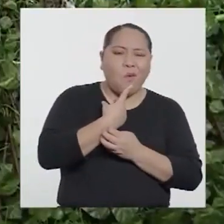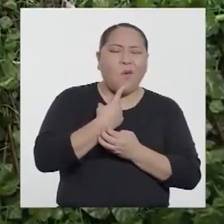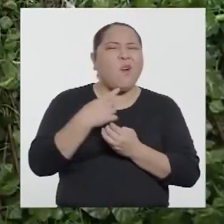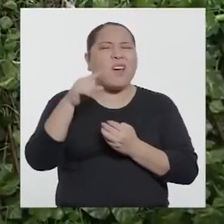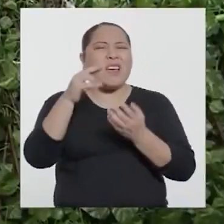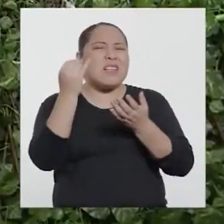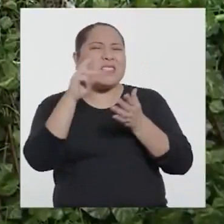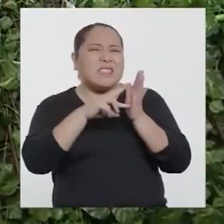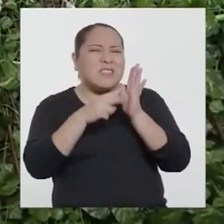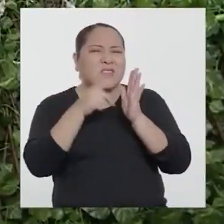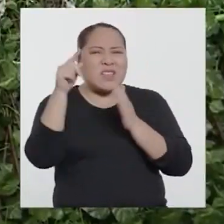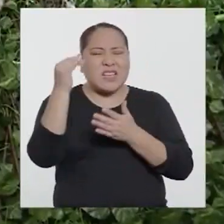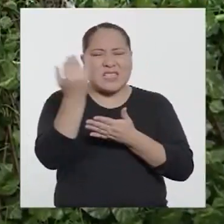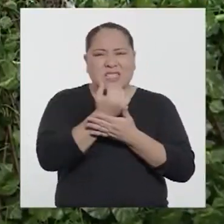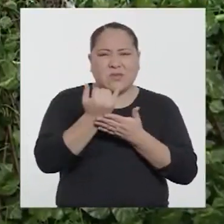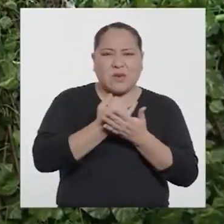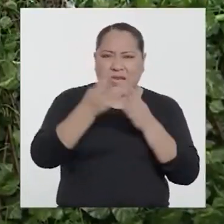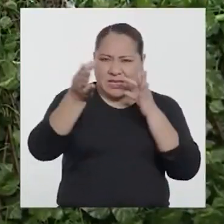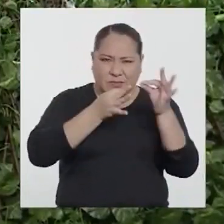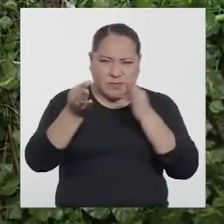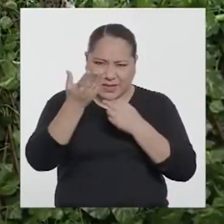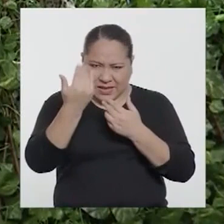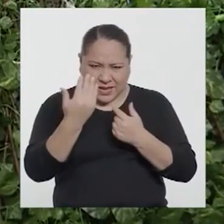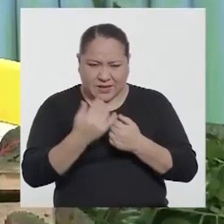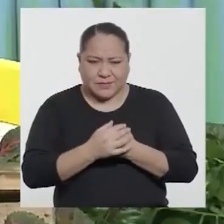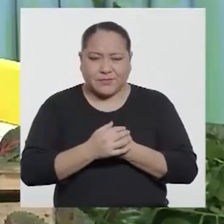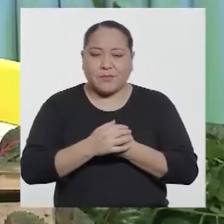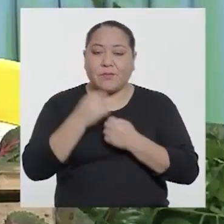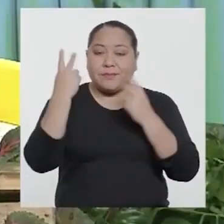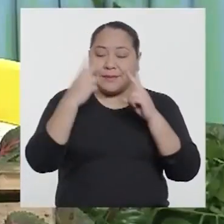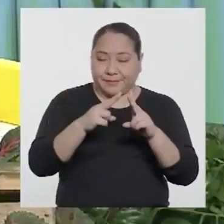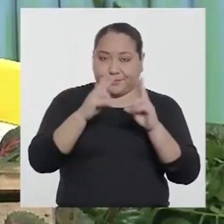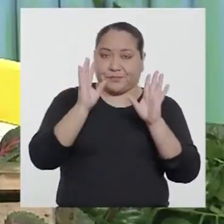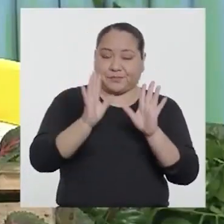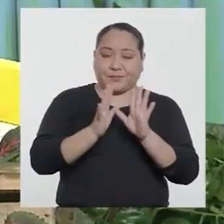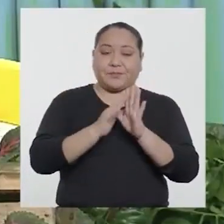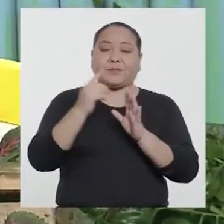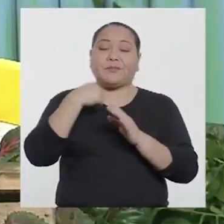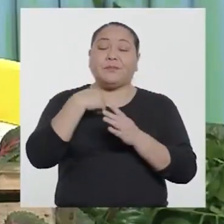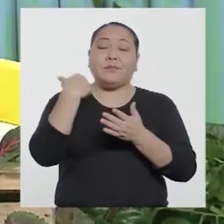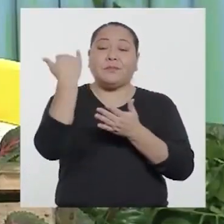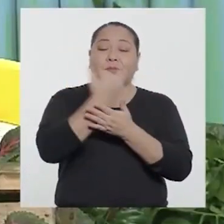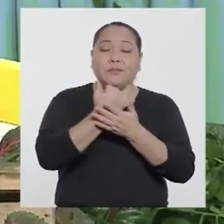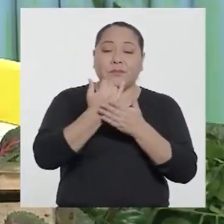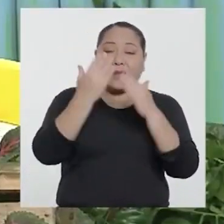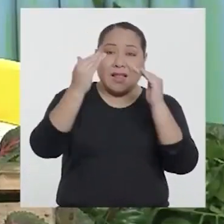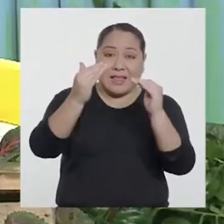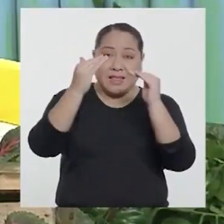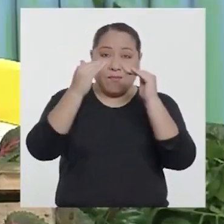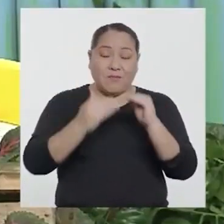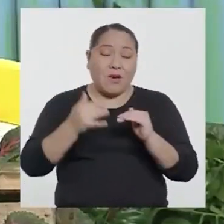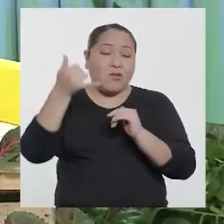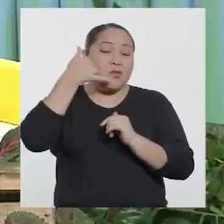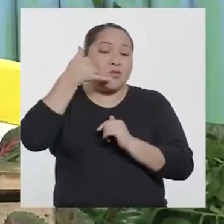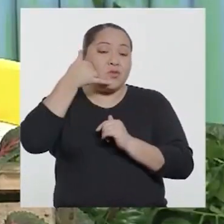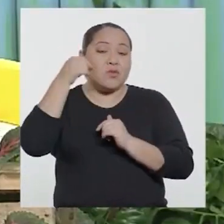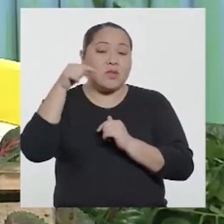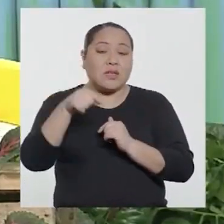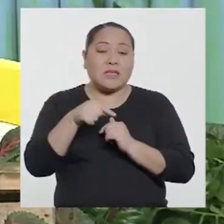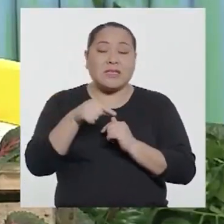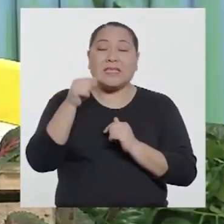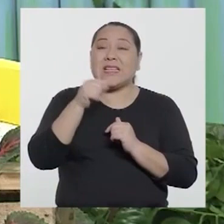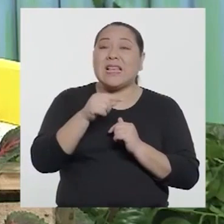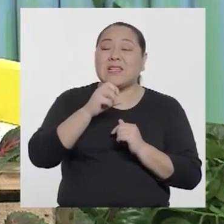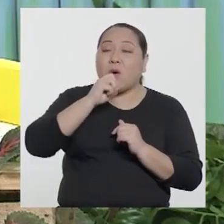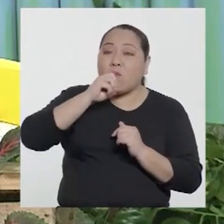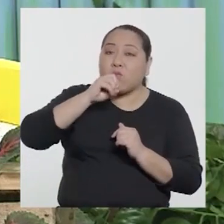¿Qué quiere decir este dibujo, Coco? ¡Explícanos! Mira, lo que dibujé debajo del celular, ese sería